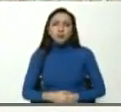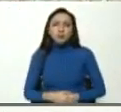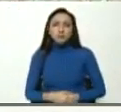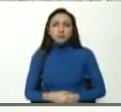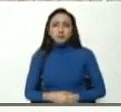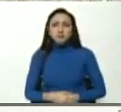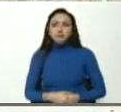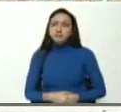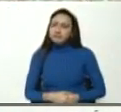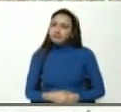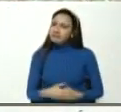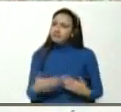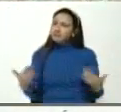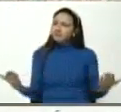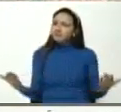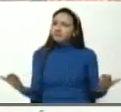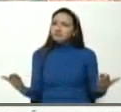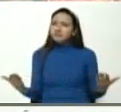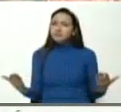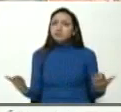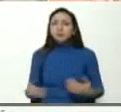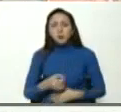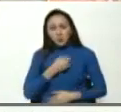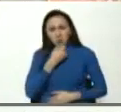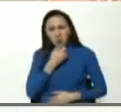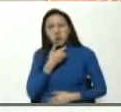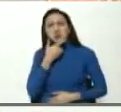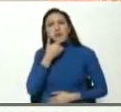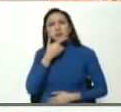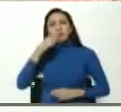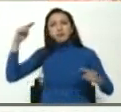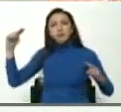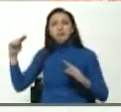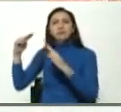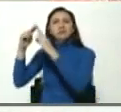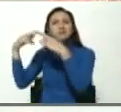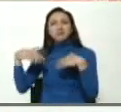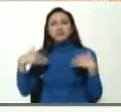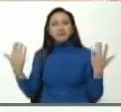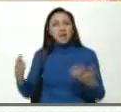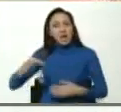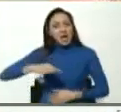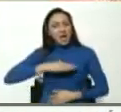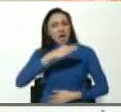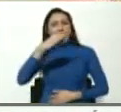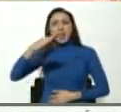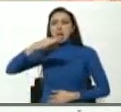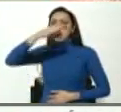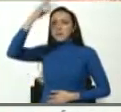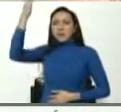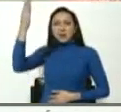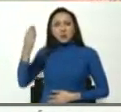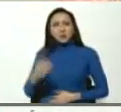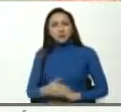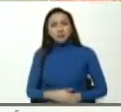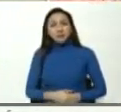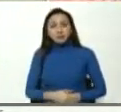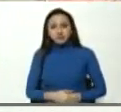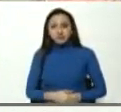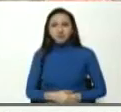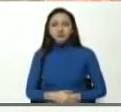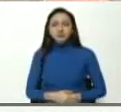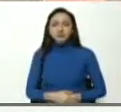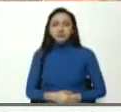qué cosa más hermosa para el espíritu para el alma como